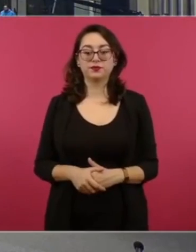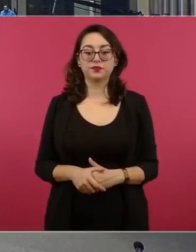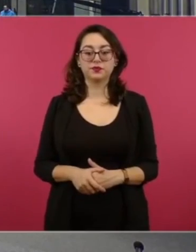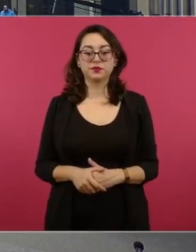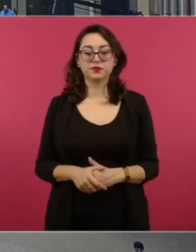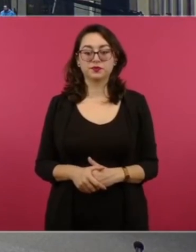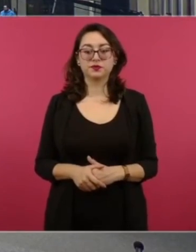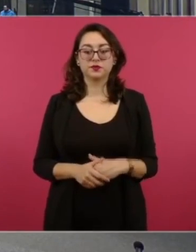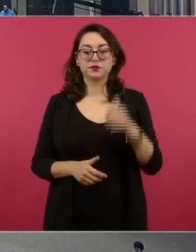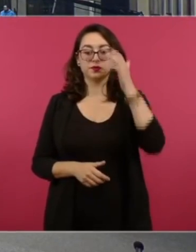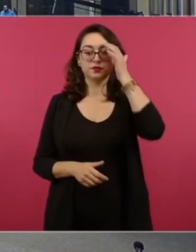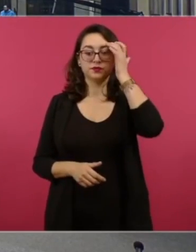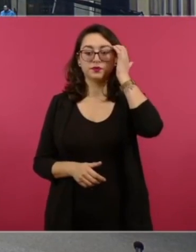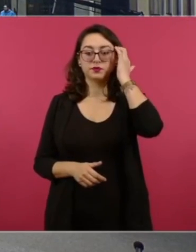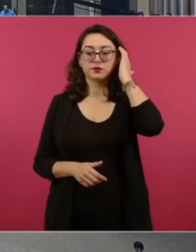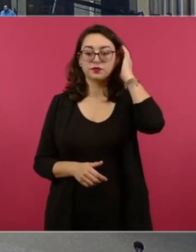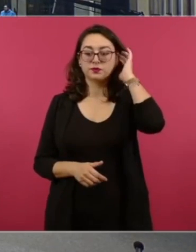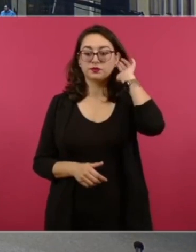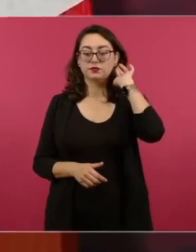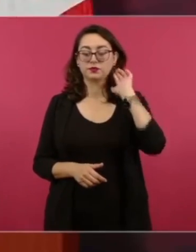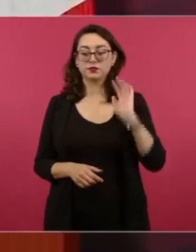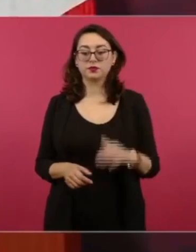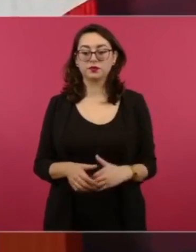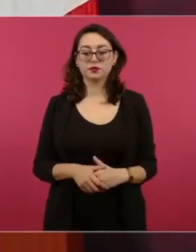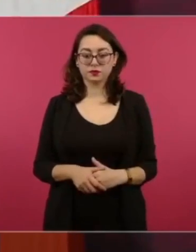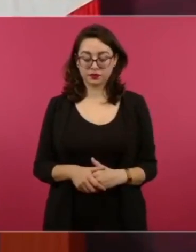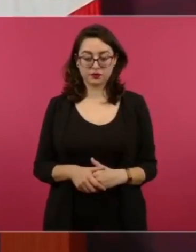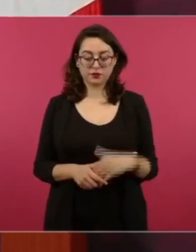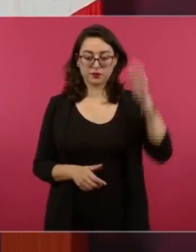No, no, no, van a estar